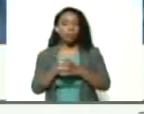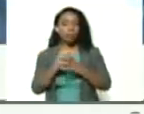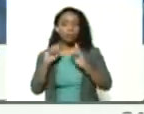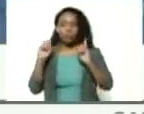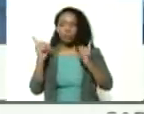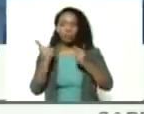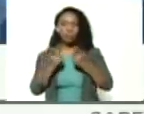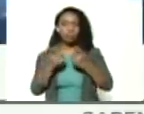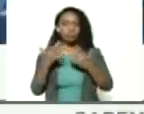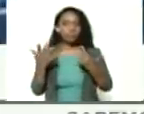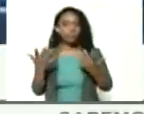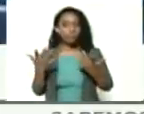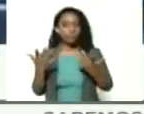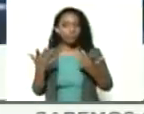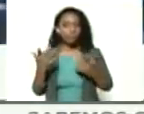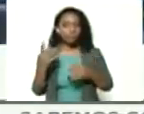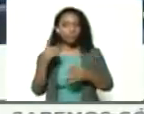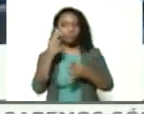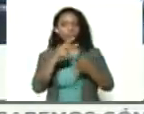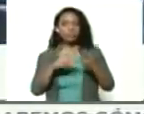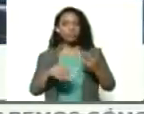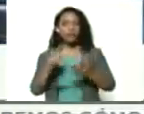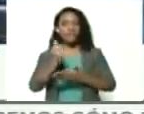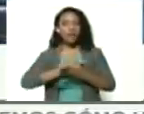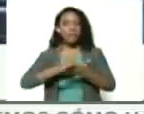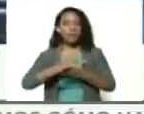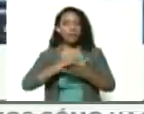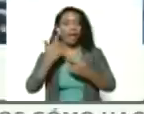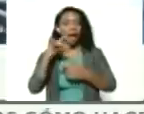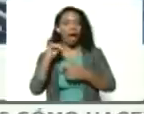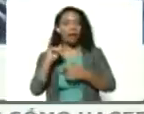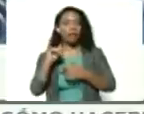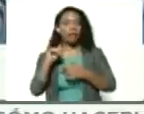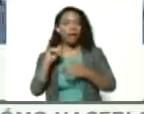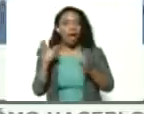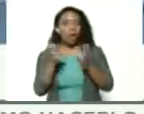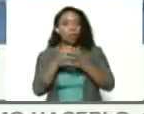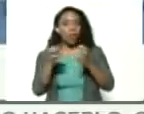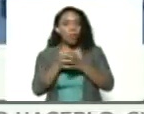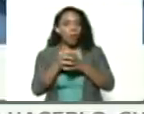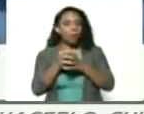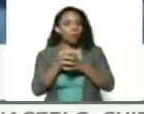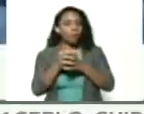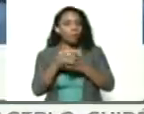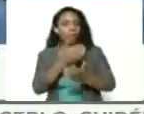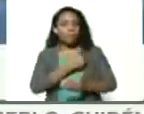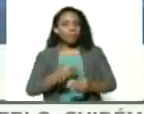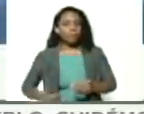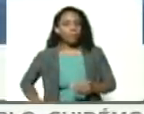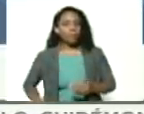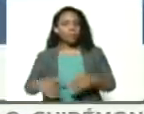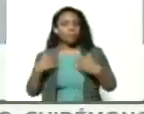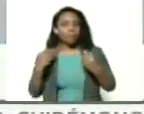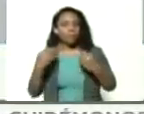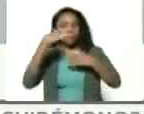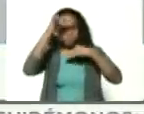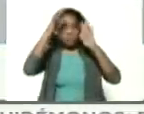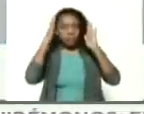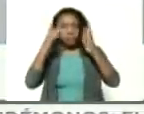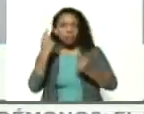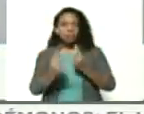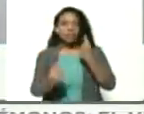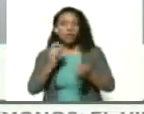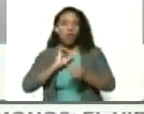áreas y los insumos farmacológicos que ha determinado la Comisión Presidencial para la Atención de